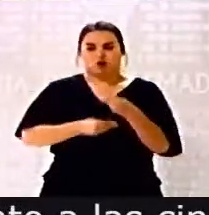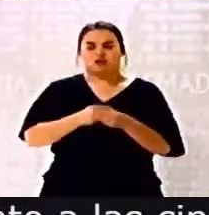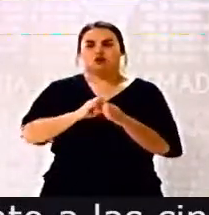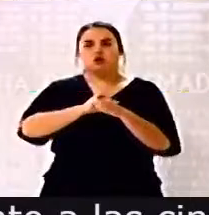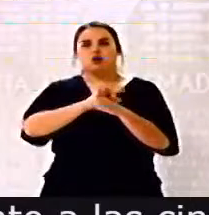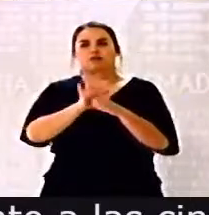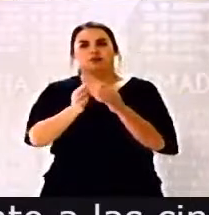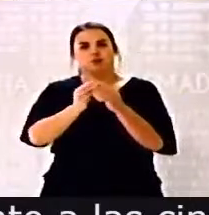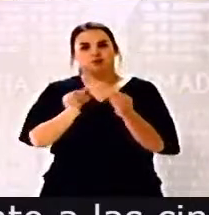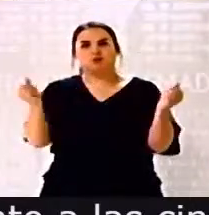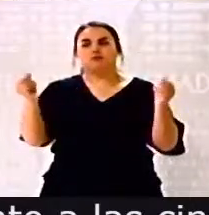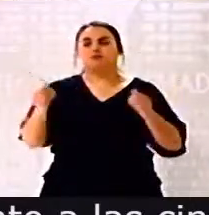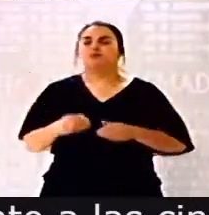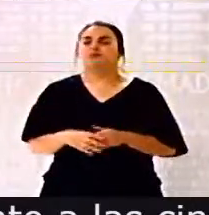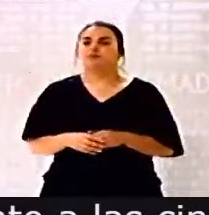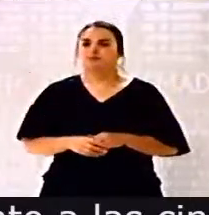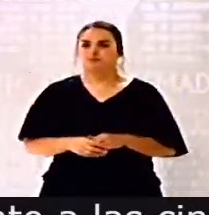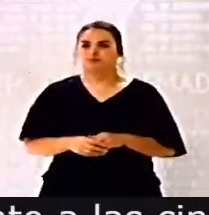coronavirus.